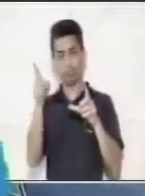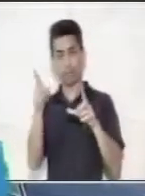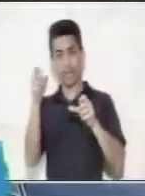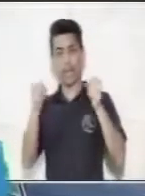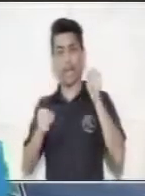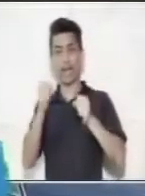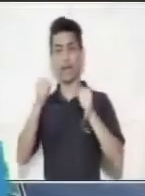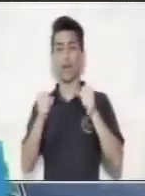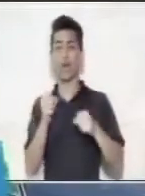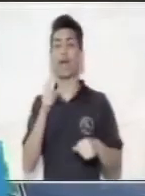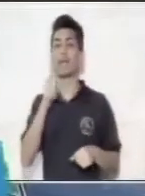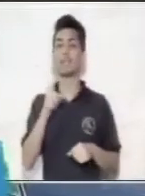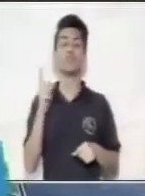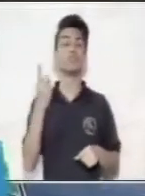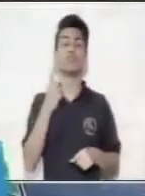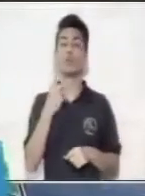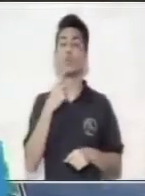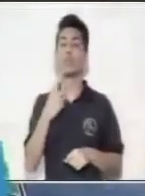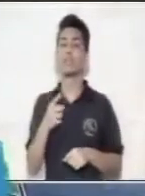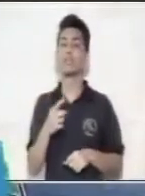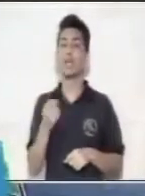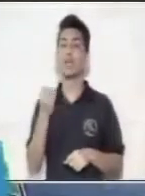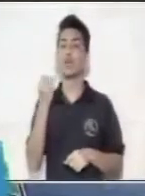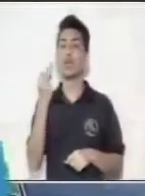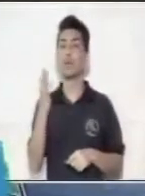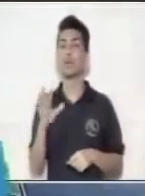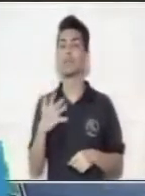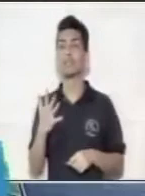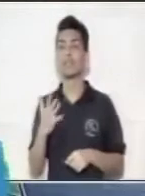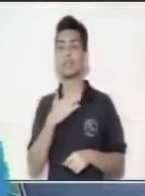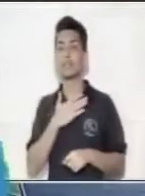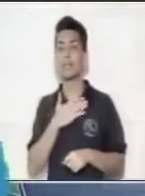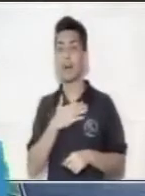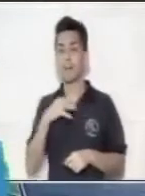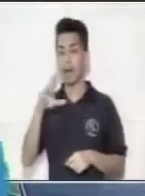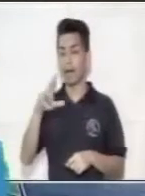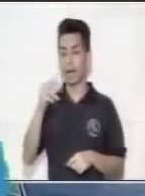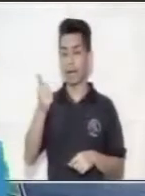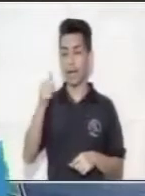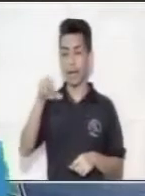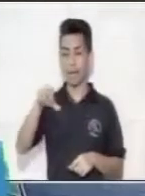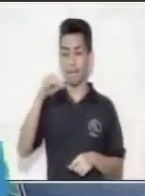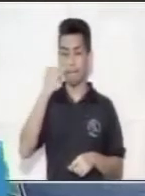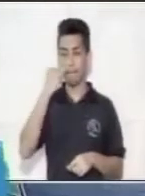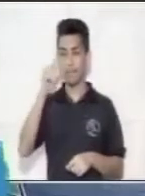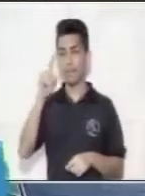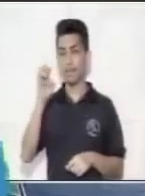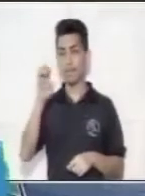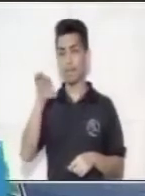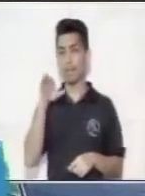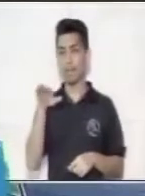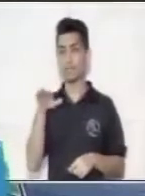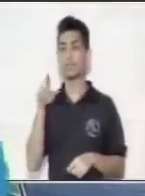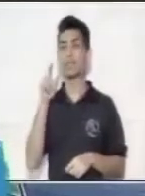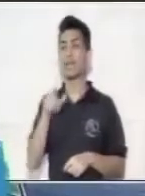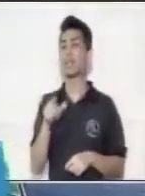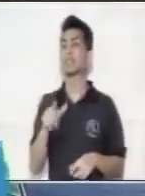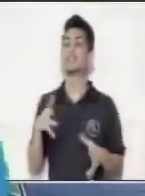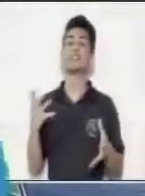vehículo te está marcando una cantidad que se llama rapidez, y es una